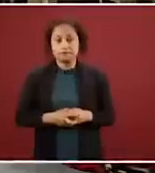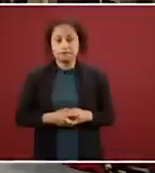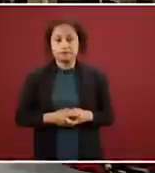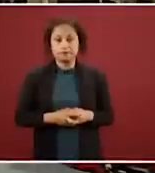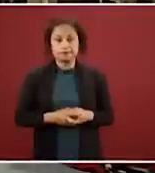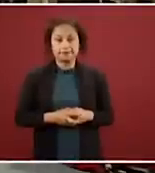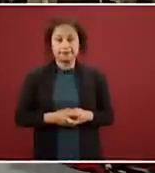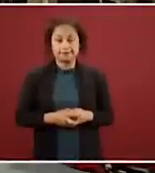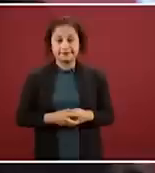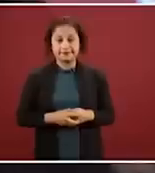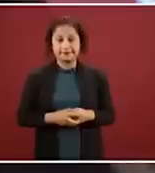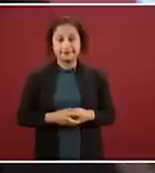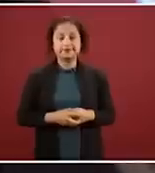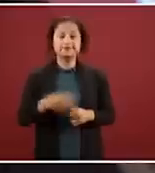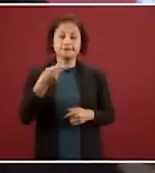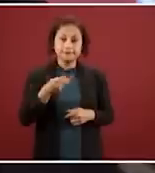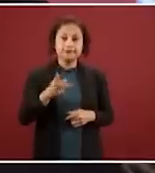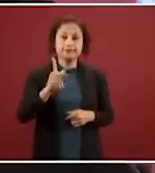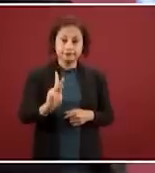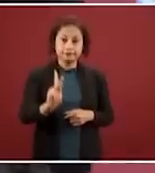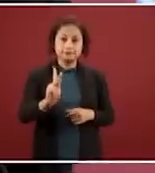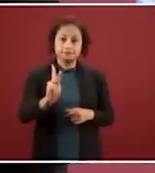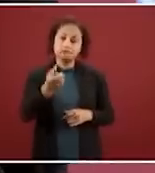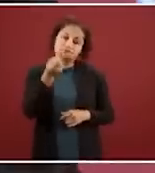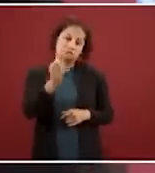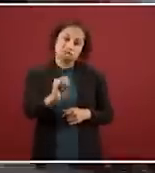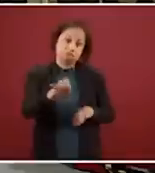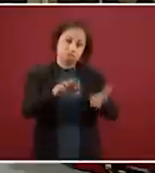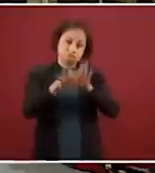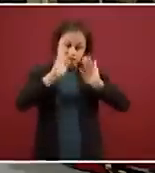Pero estamos trabajando con ese propósito.